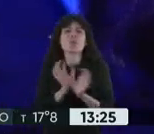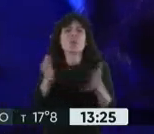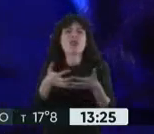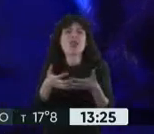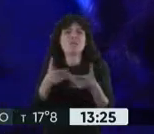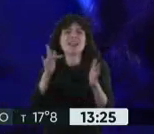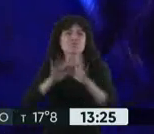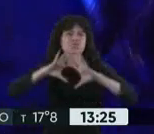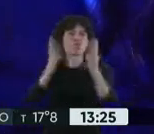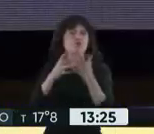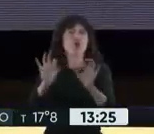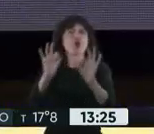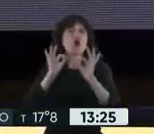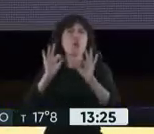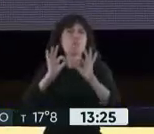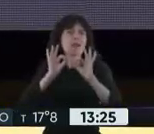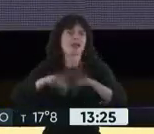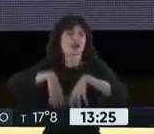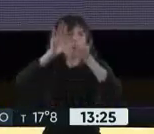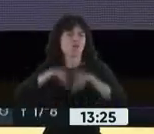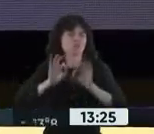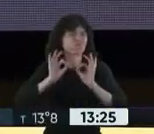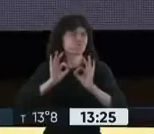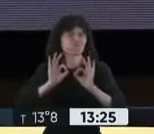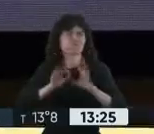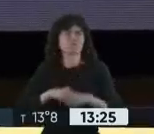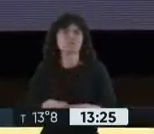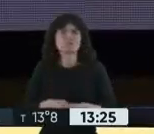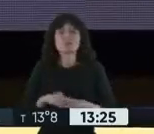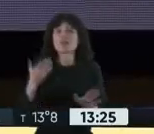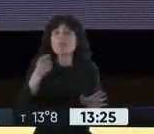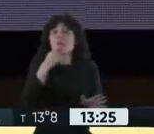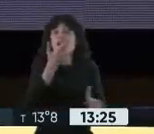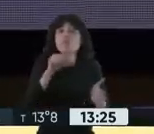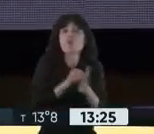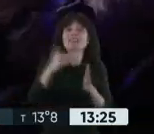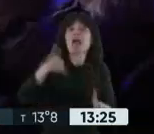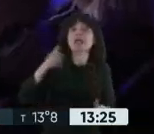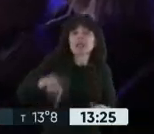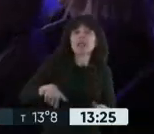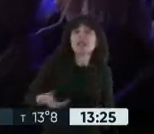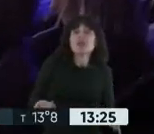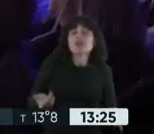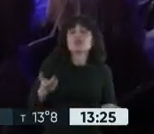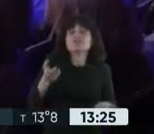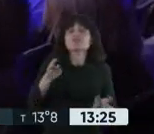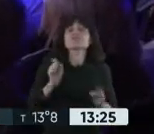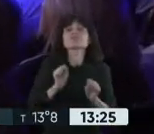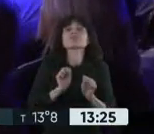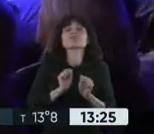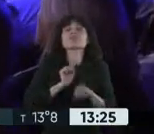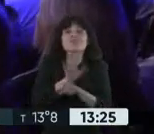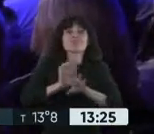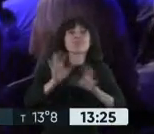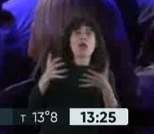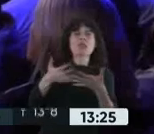mundo, a todo el mundo. A la Argentina, esa pandemia la encontró con un